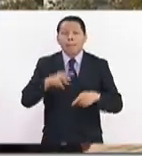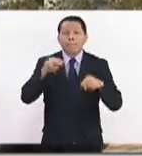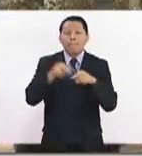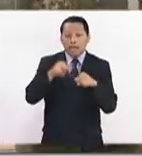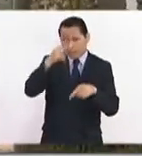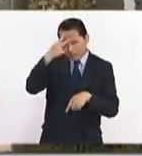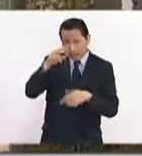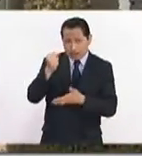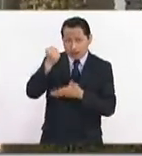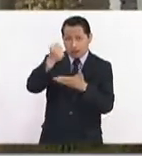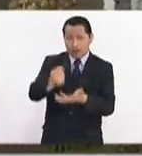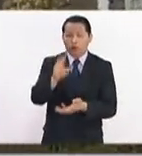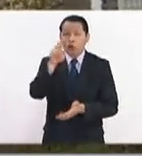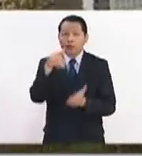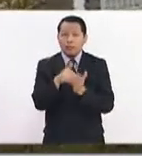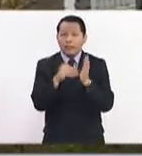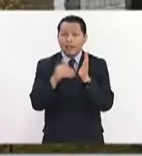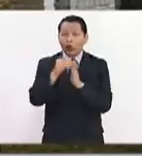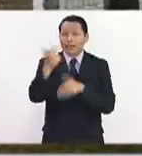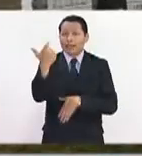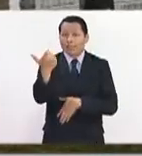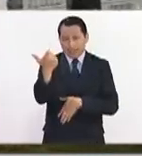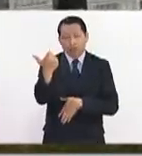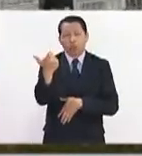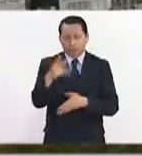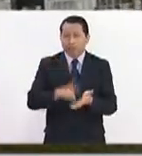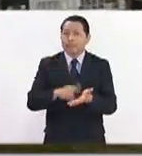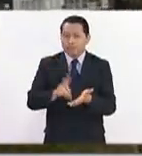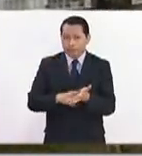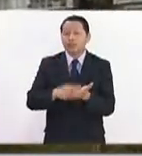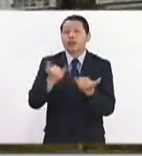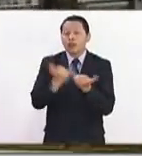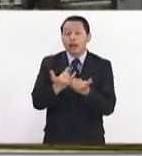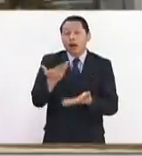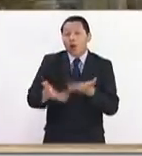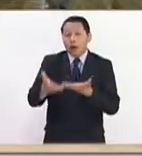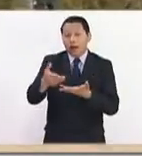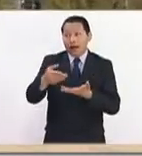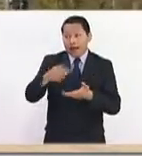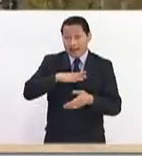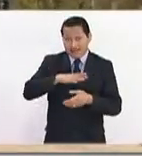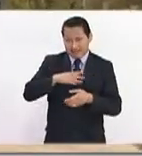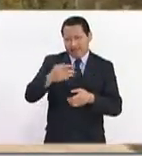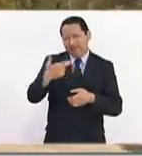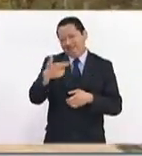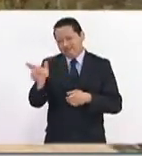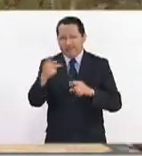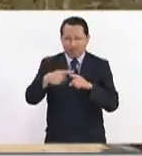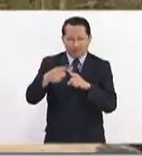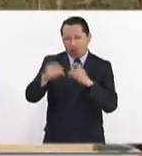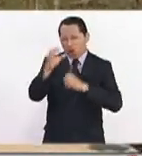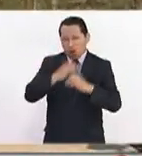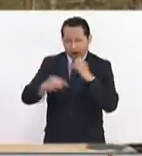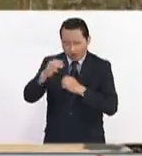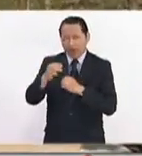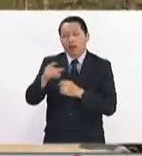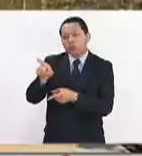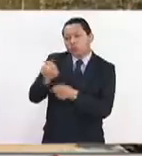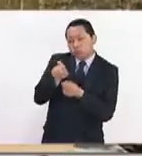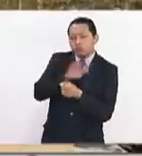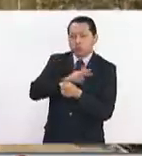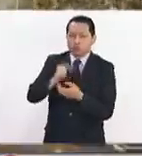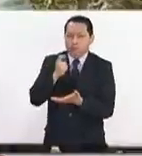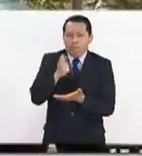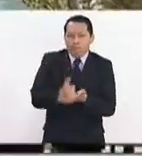Mexicana fue de más de 2,000 millones de pesos. Los ingresos que se generen de la zona comercial serán destinados al pago de mantenimiento